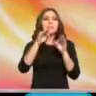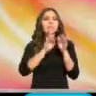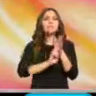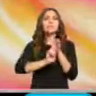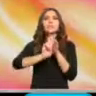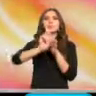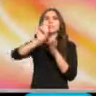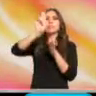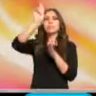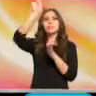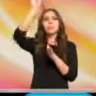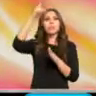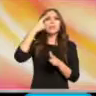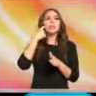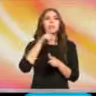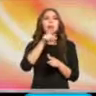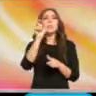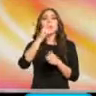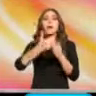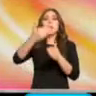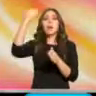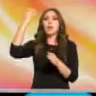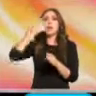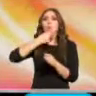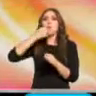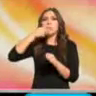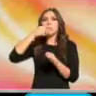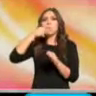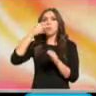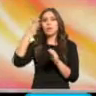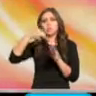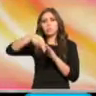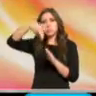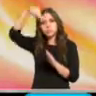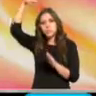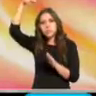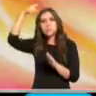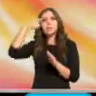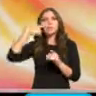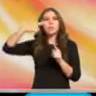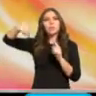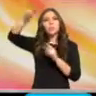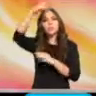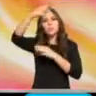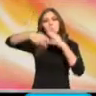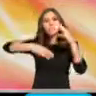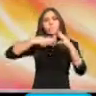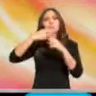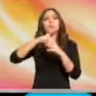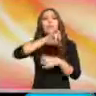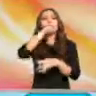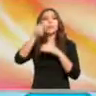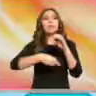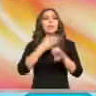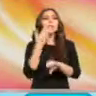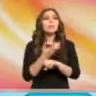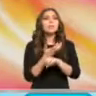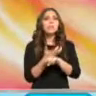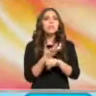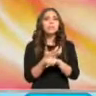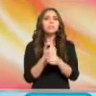en órbita a un hombre, ¿no? Que ya Yuri Gagarin había dado la vuelta al mundo y todo aquello. Estados Unidos impulsa su